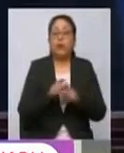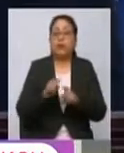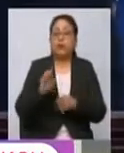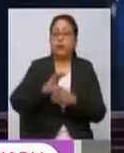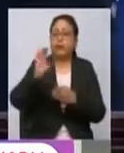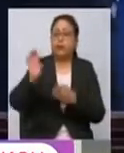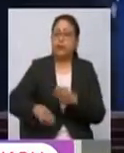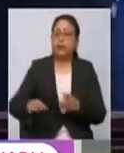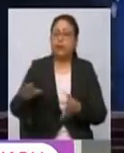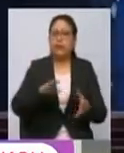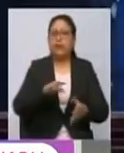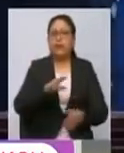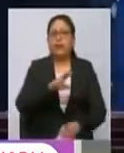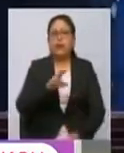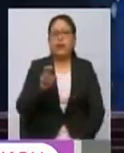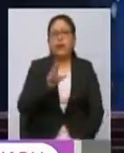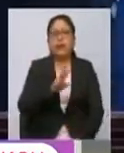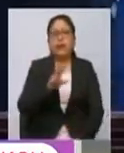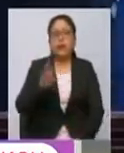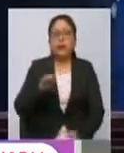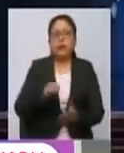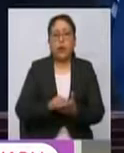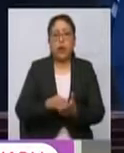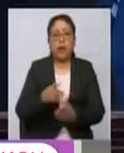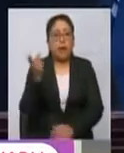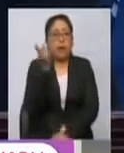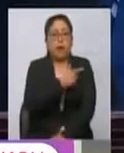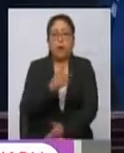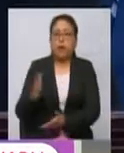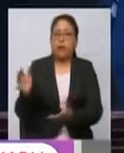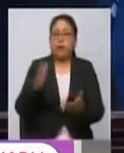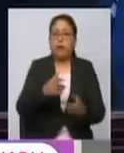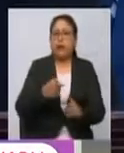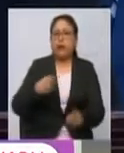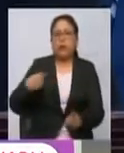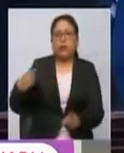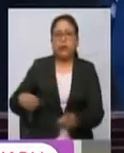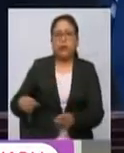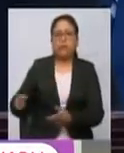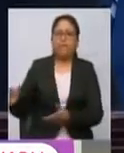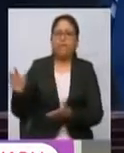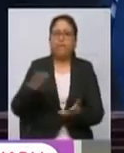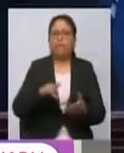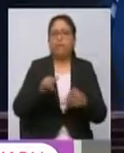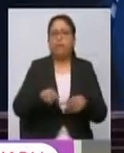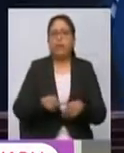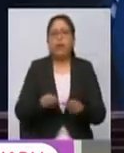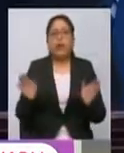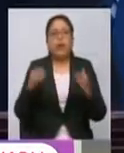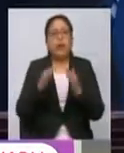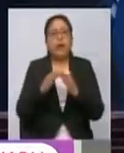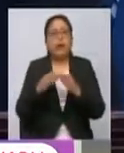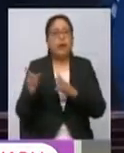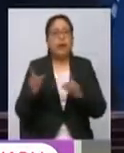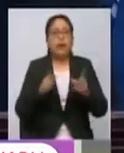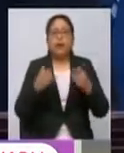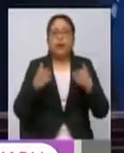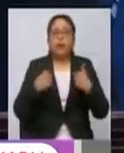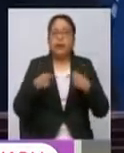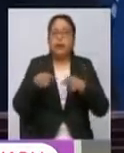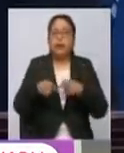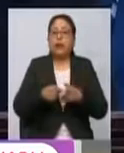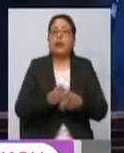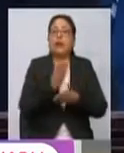completamos con cerca de 334 mil vacunas este lote. Están acá en La Paz, se